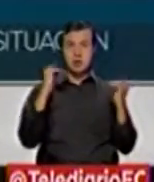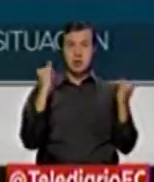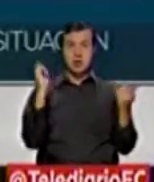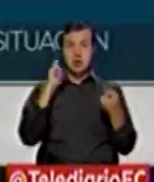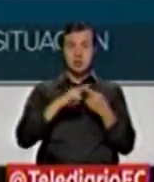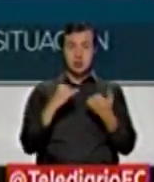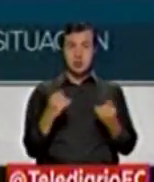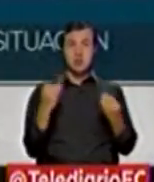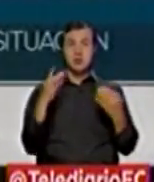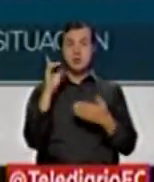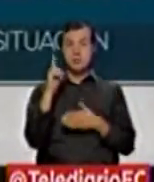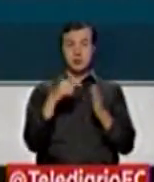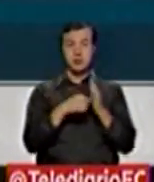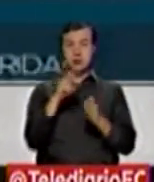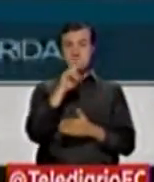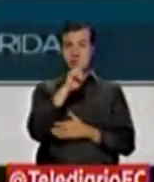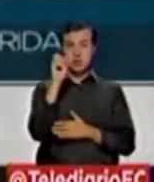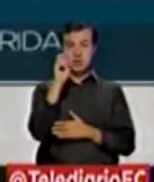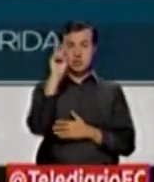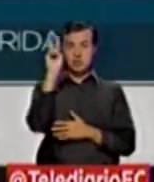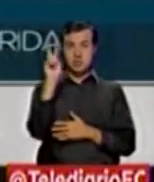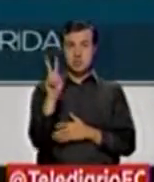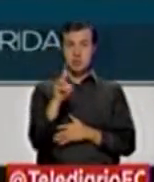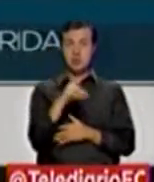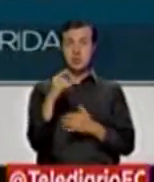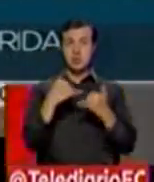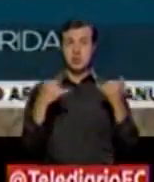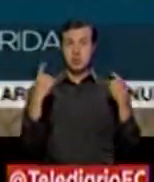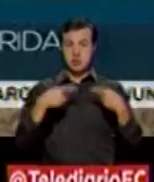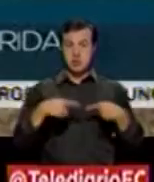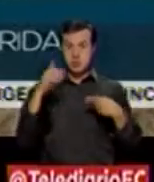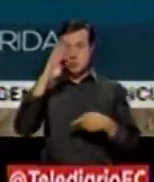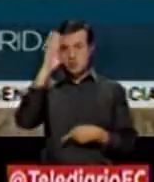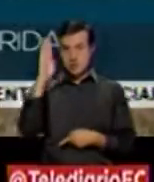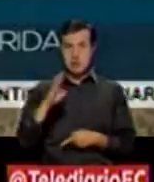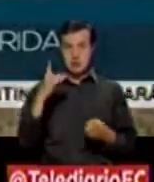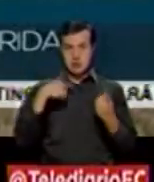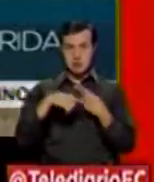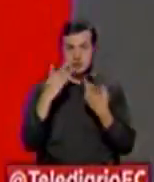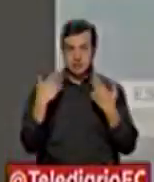regresado 1.200 venezolanos por la frontera con Brasil.